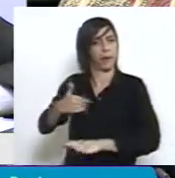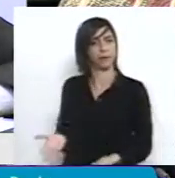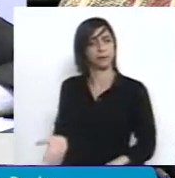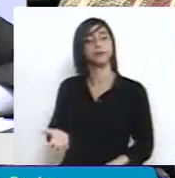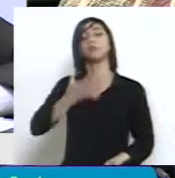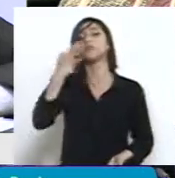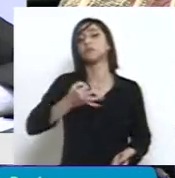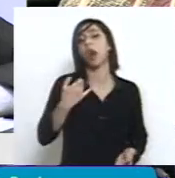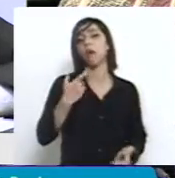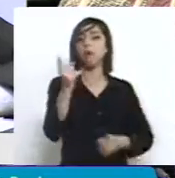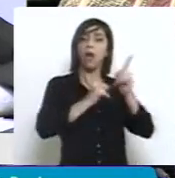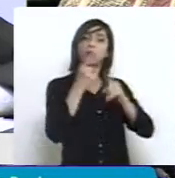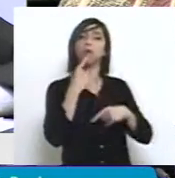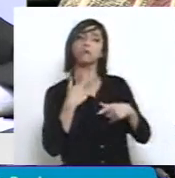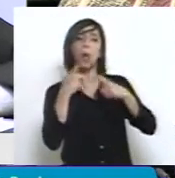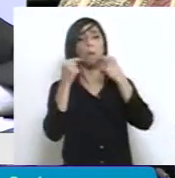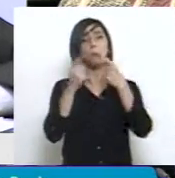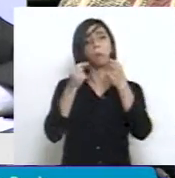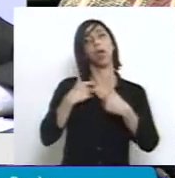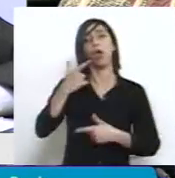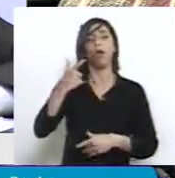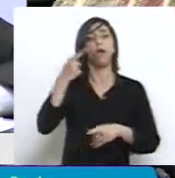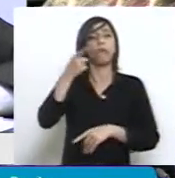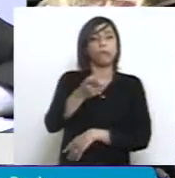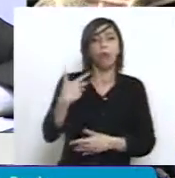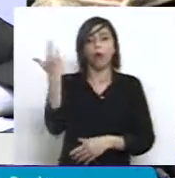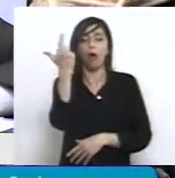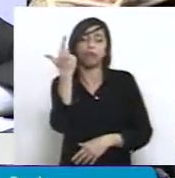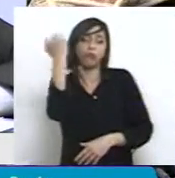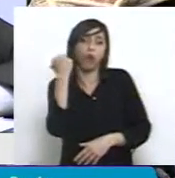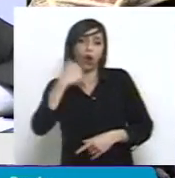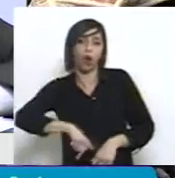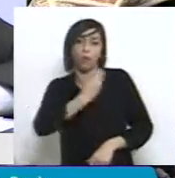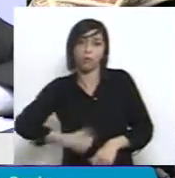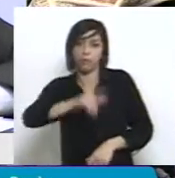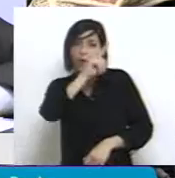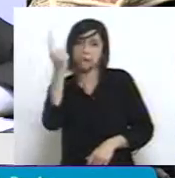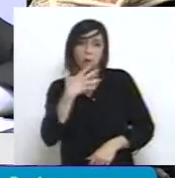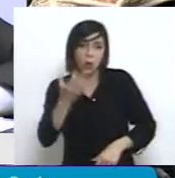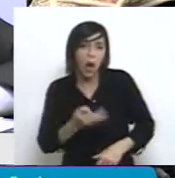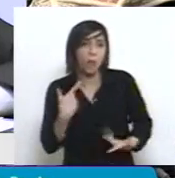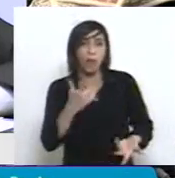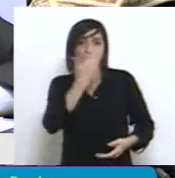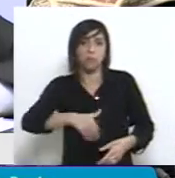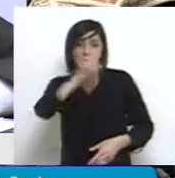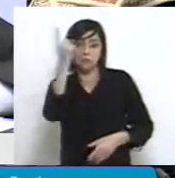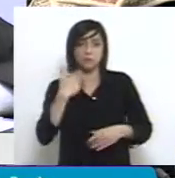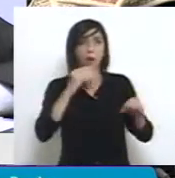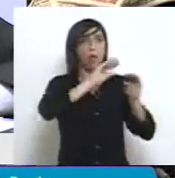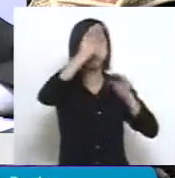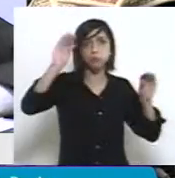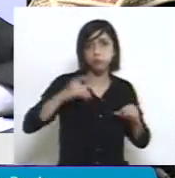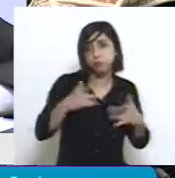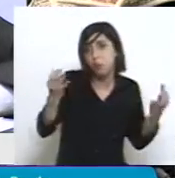cuando se critica la presencia del Estado en la economía, lo que se hace es cuestionar el rol del Estado como redistribuidor social, lo que se